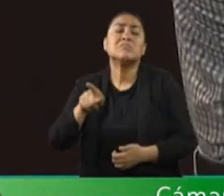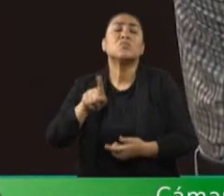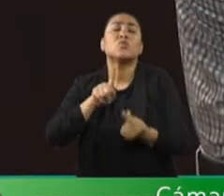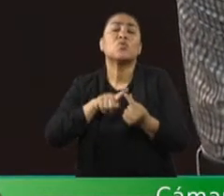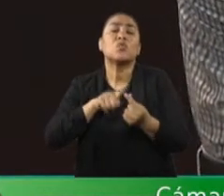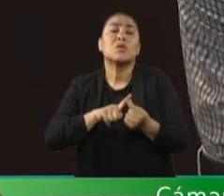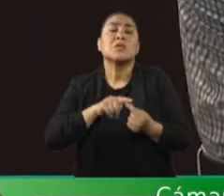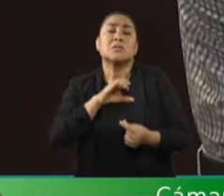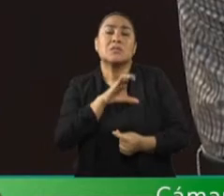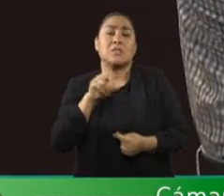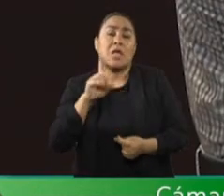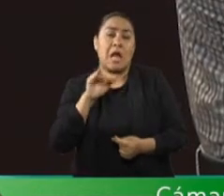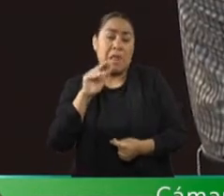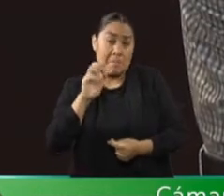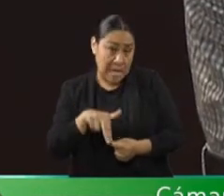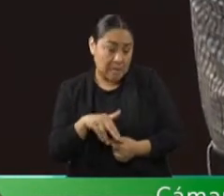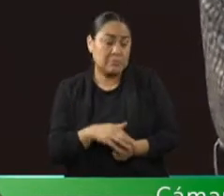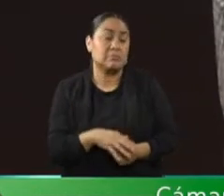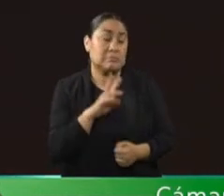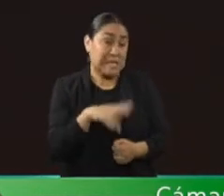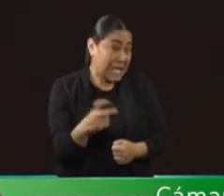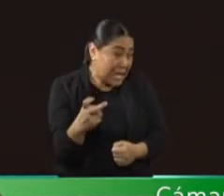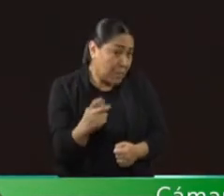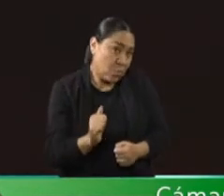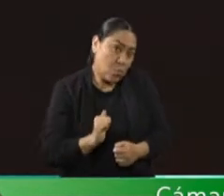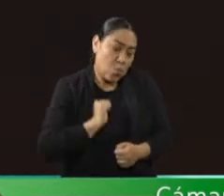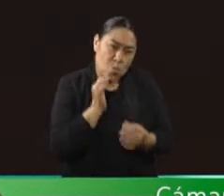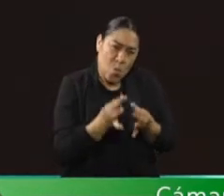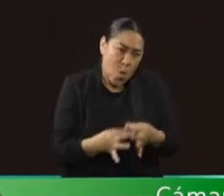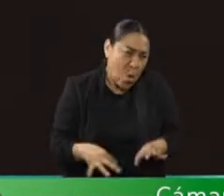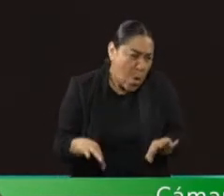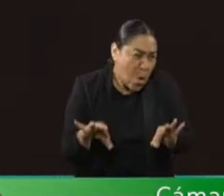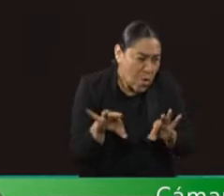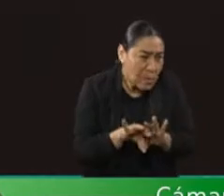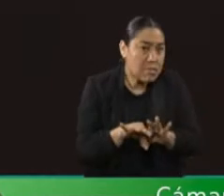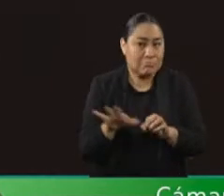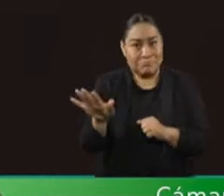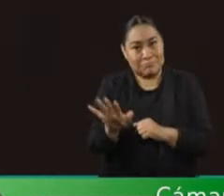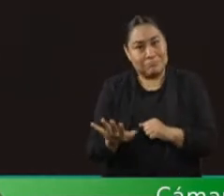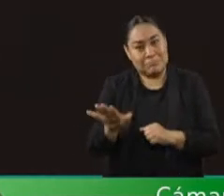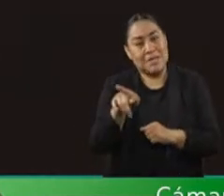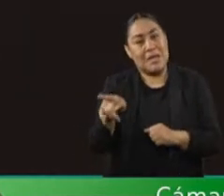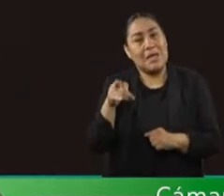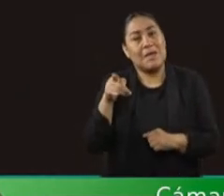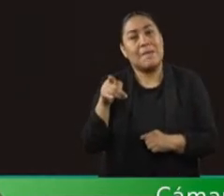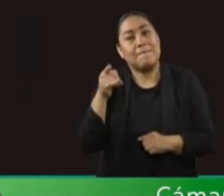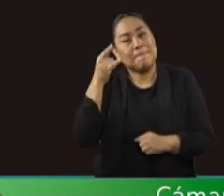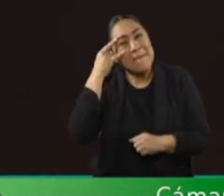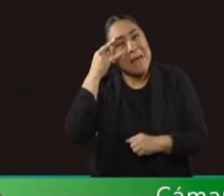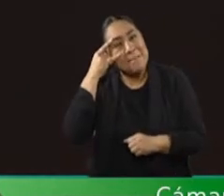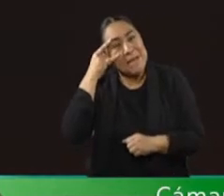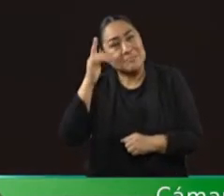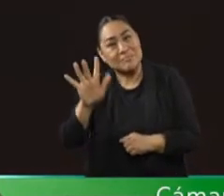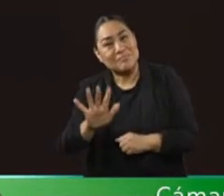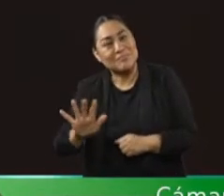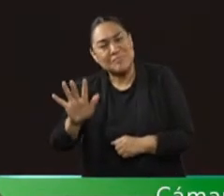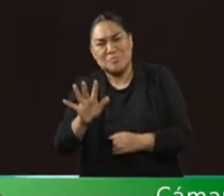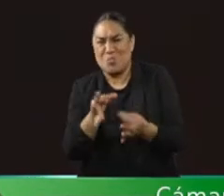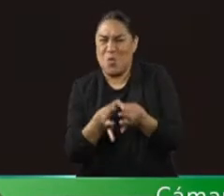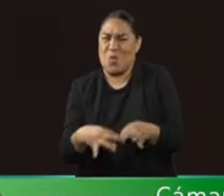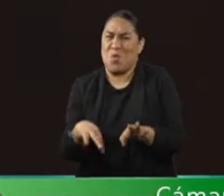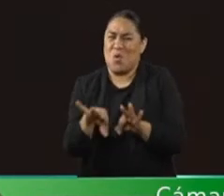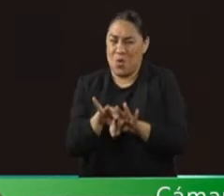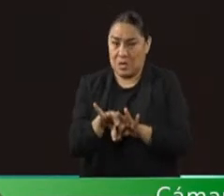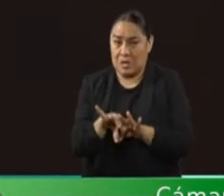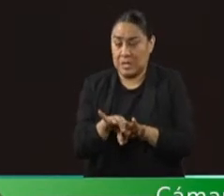Y esto es indispensable para aprovechar la posición estratégica que tiene la Perla del Golfo Ciudad del Carmen para